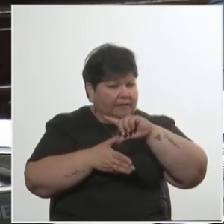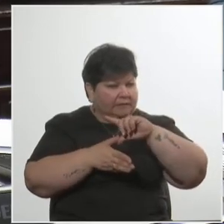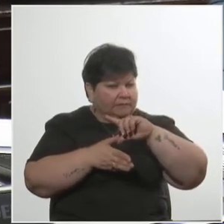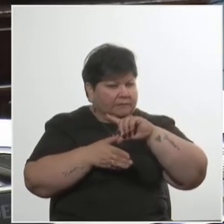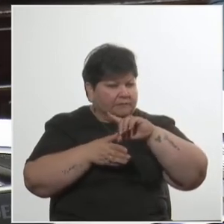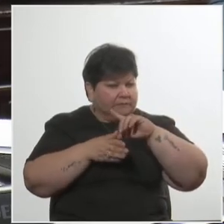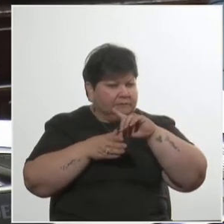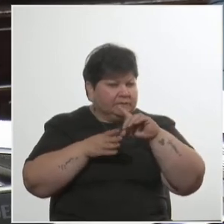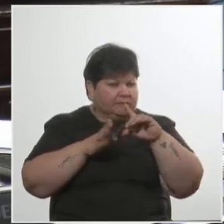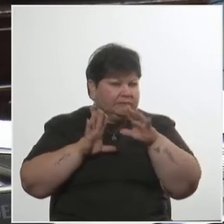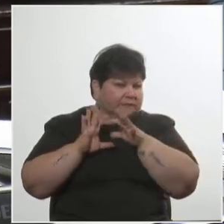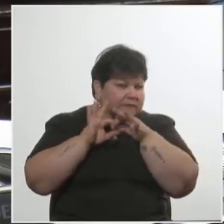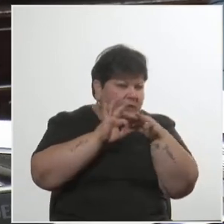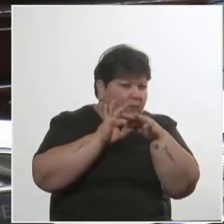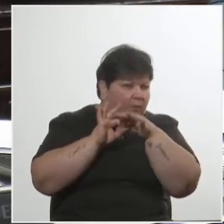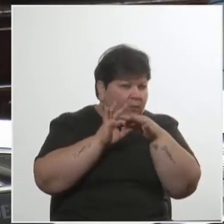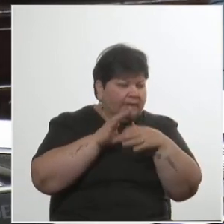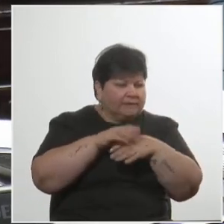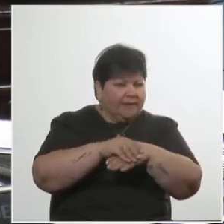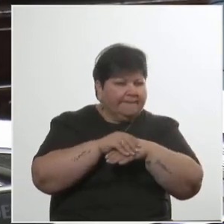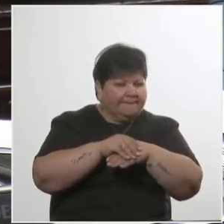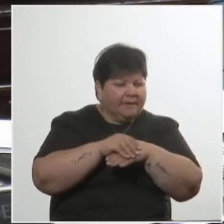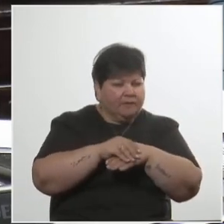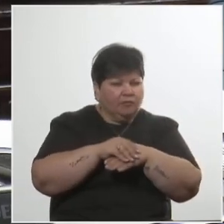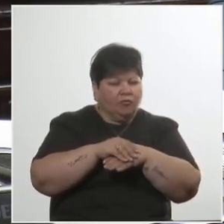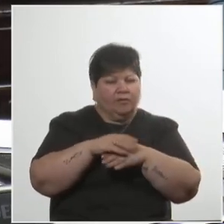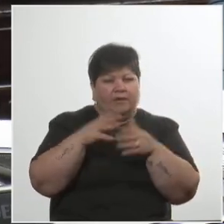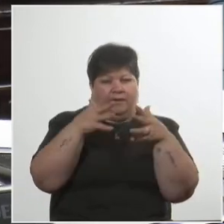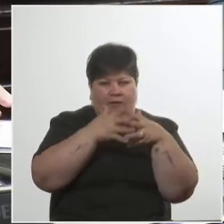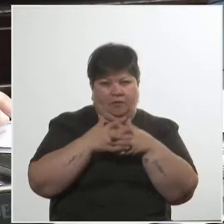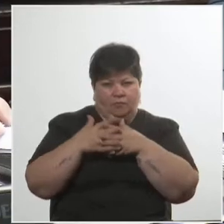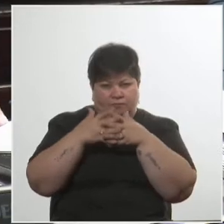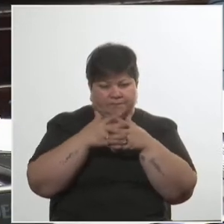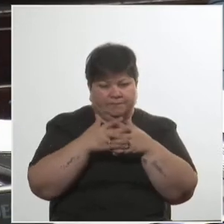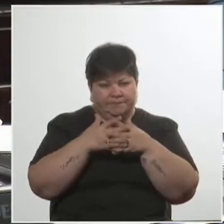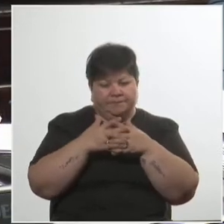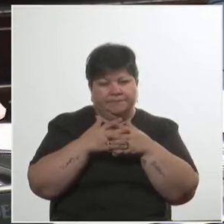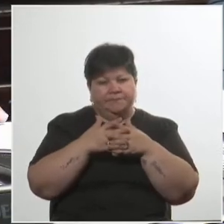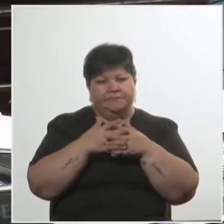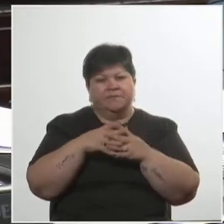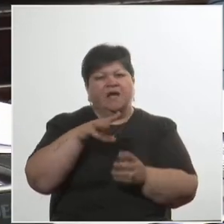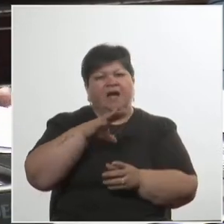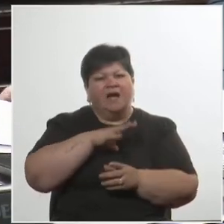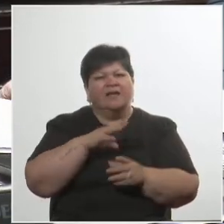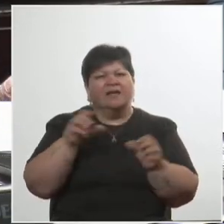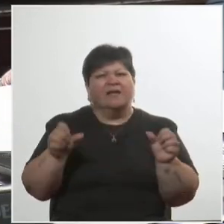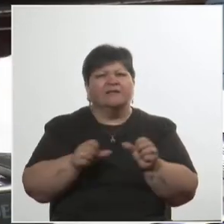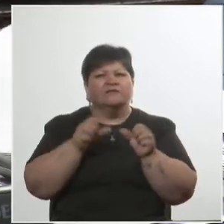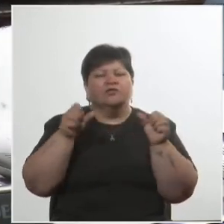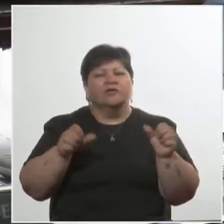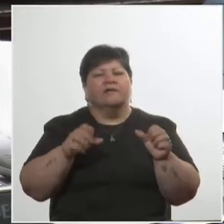y bueno se sucedieron acciones violentas en las que como bien lo